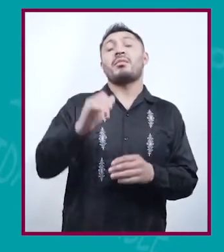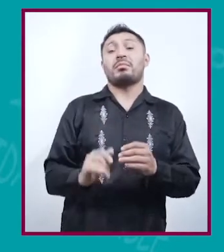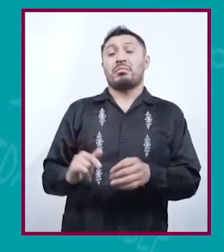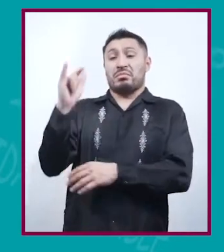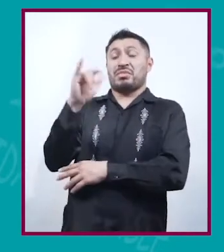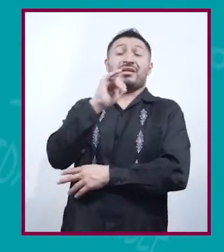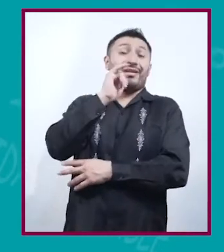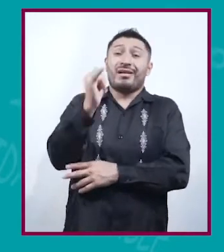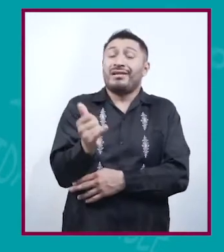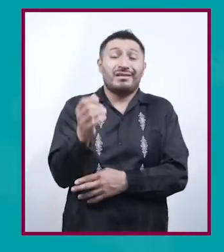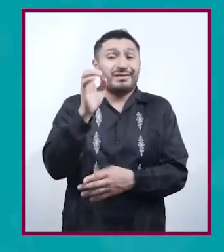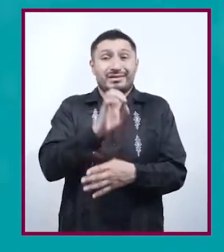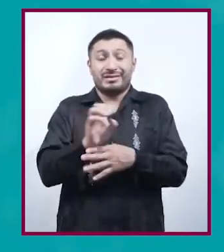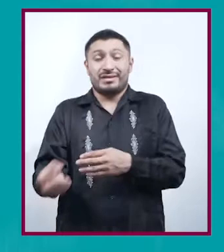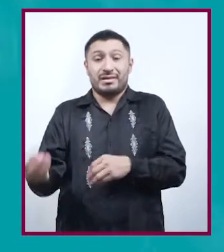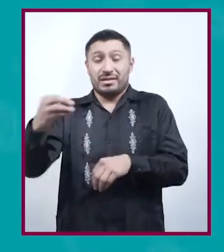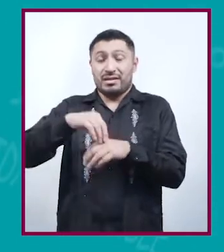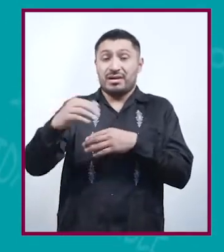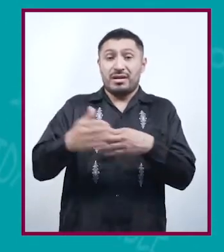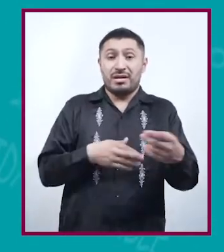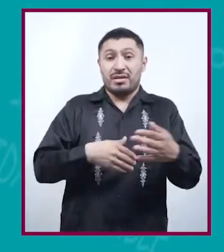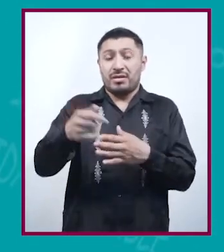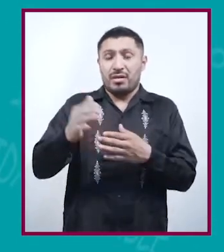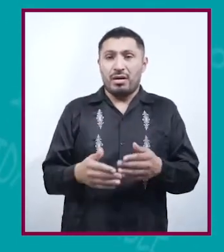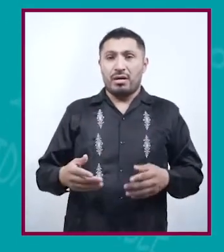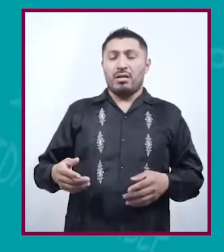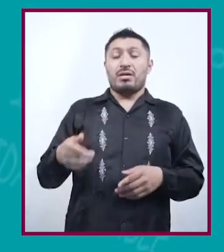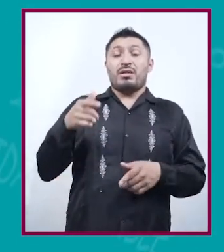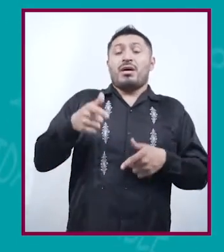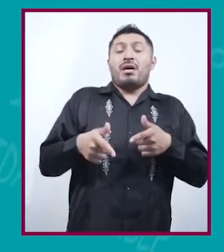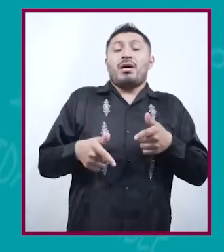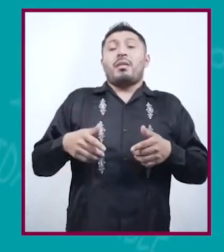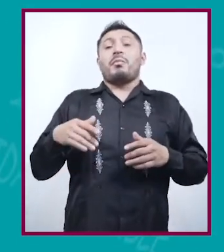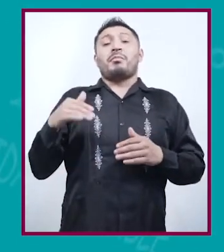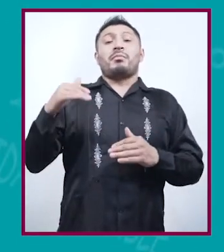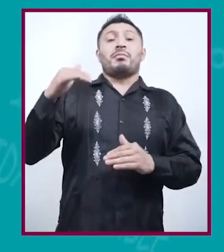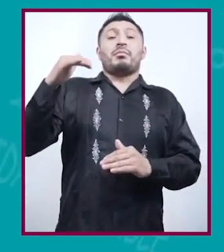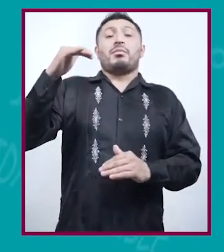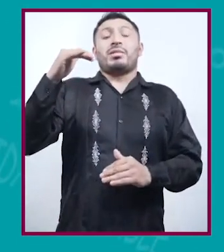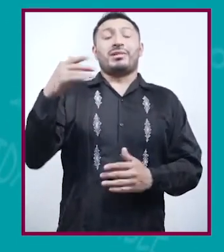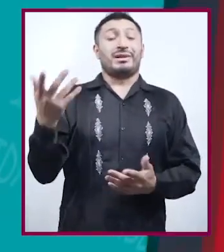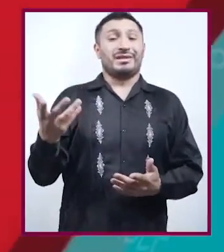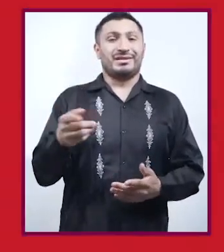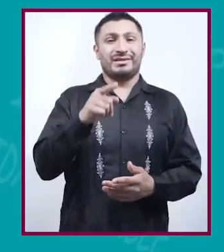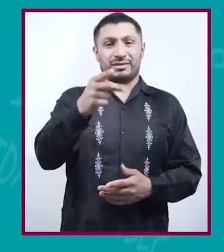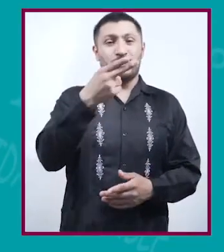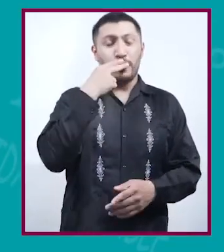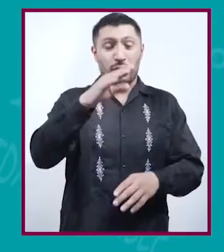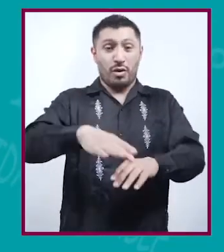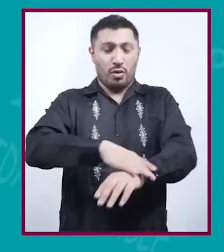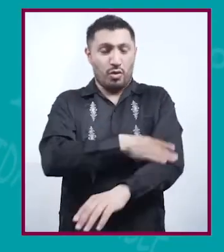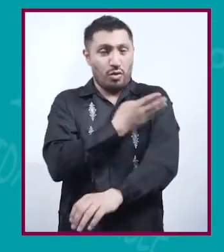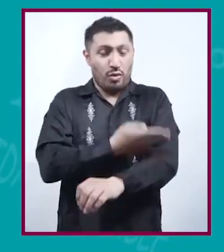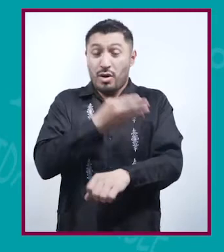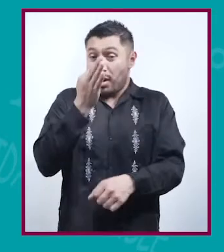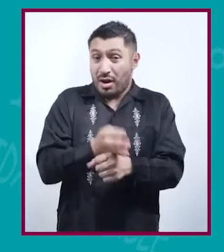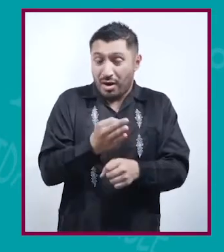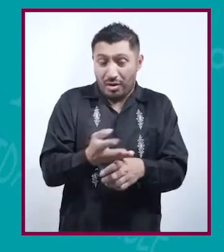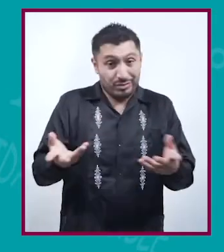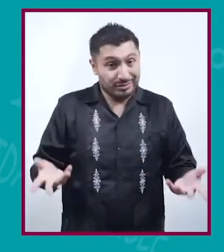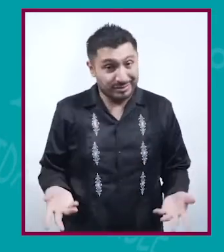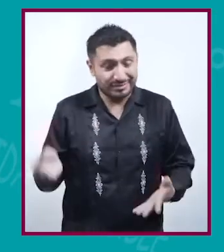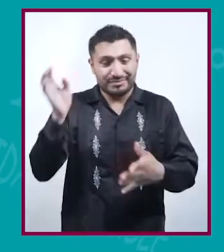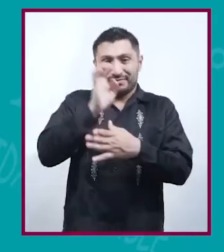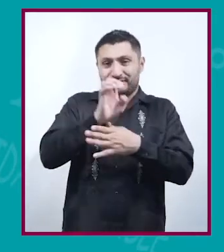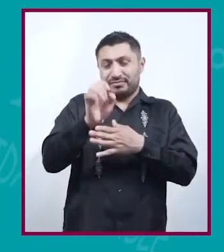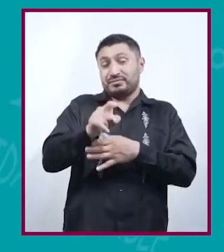llegaba al 1,60 de altura, impuso la moda de usar tacones altísimos. ¿Estás usando botas